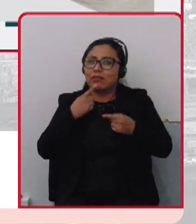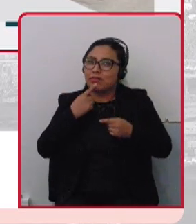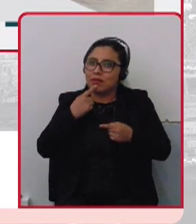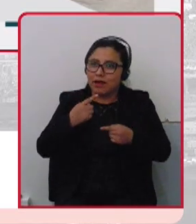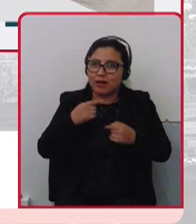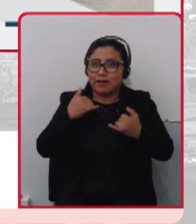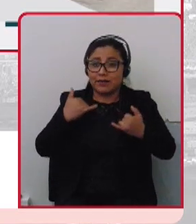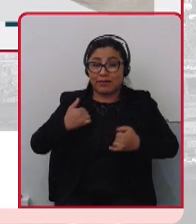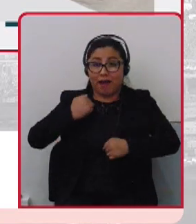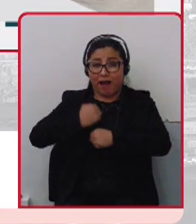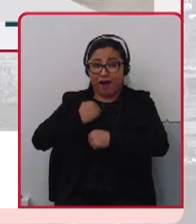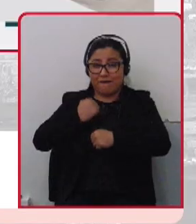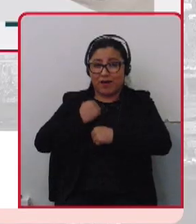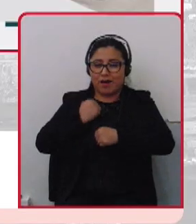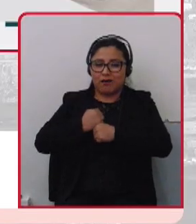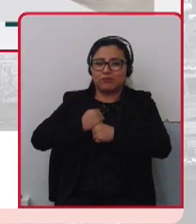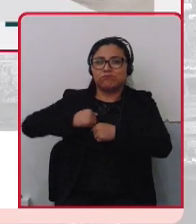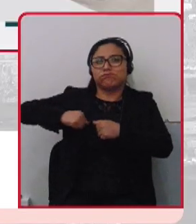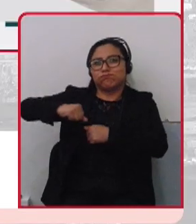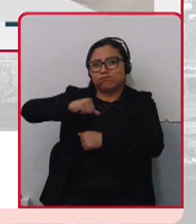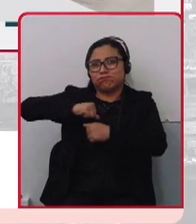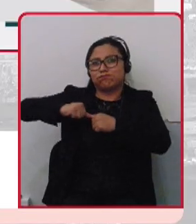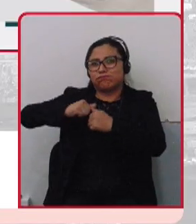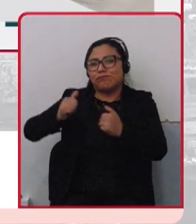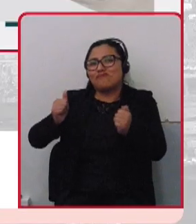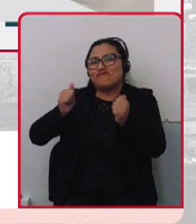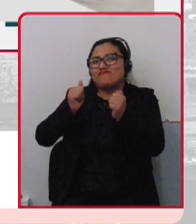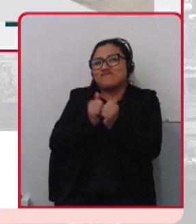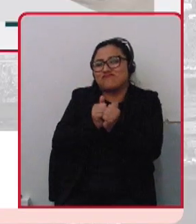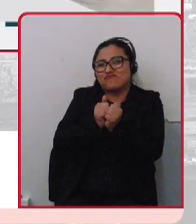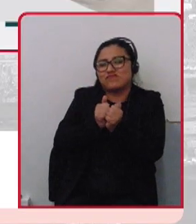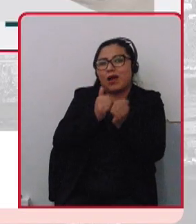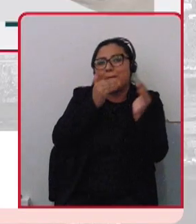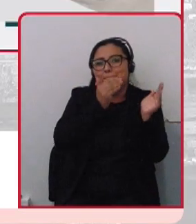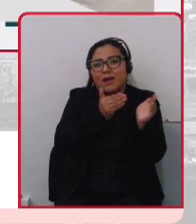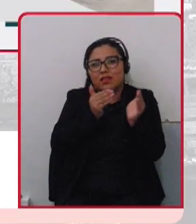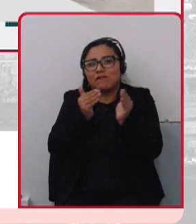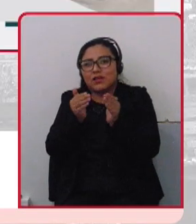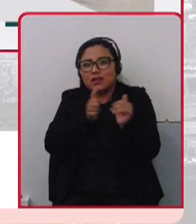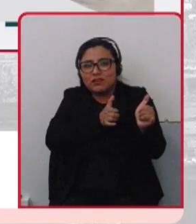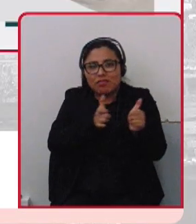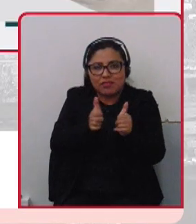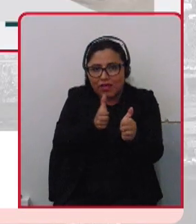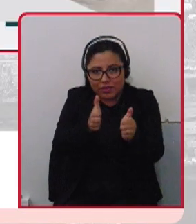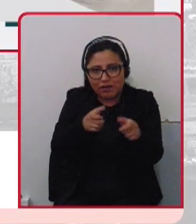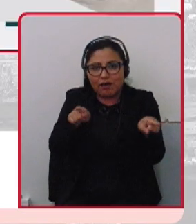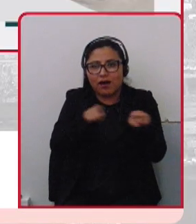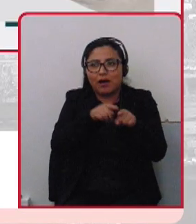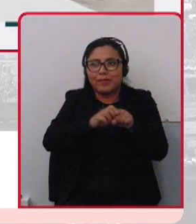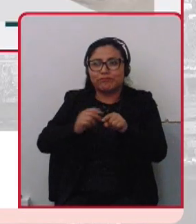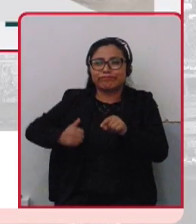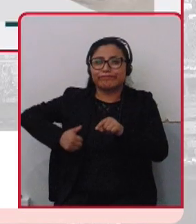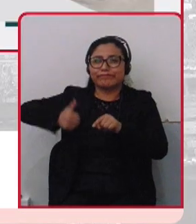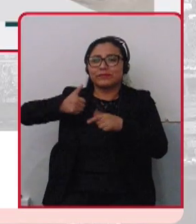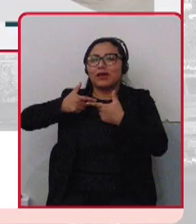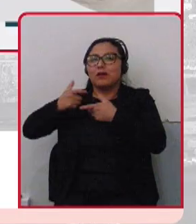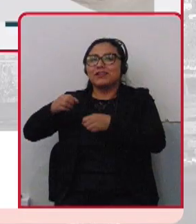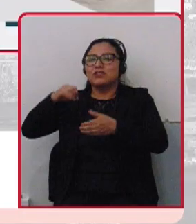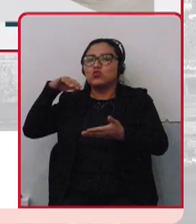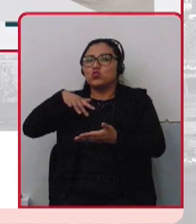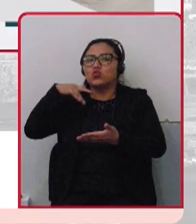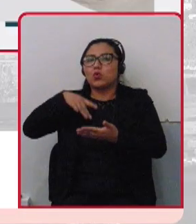que este trabajo ha sido co-desarrollado en conjunto con el área de planificación estratégica y mi superintendencia, que es la de estudios